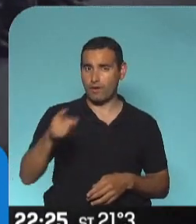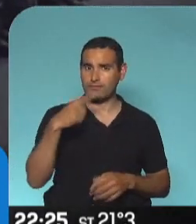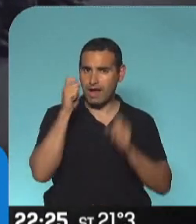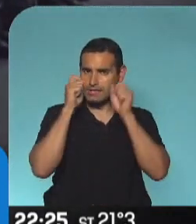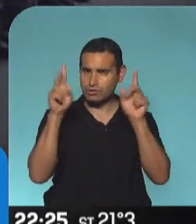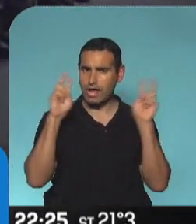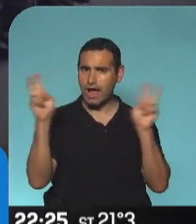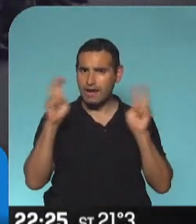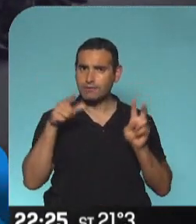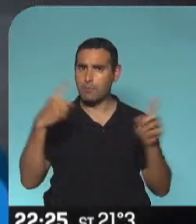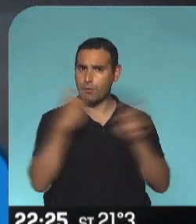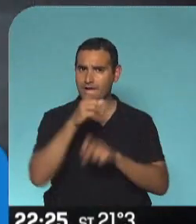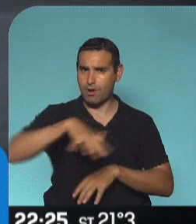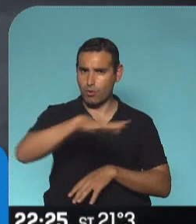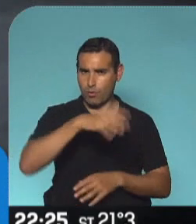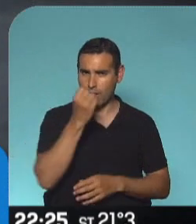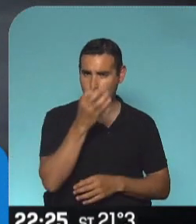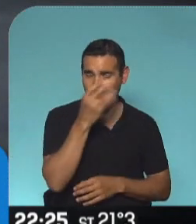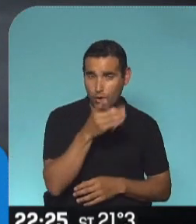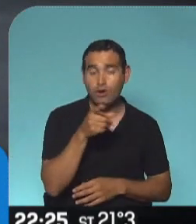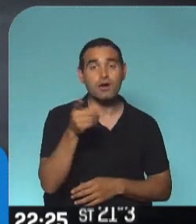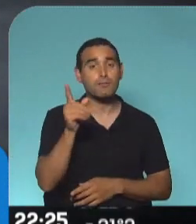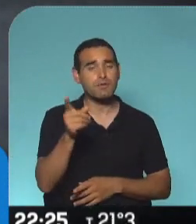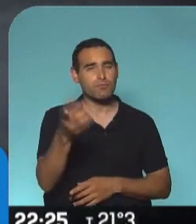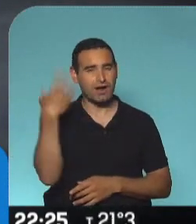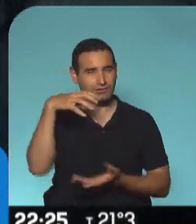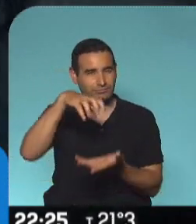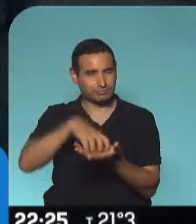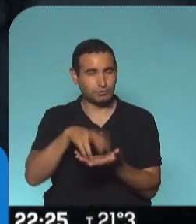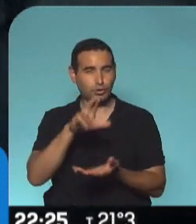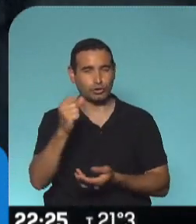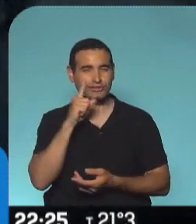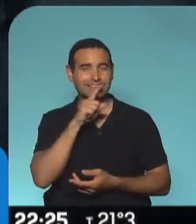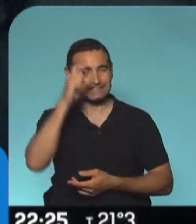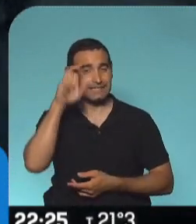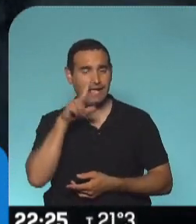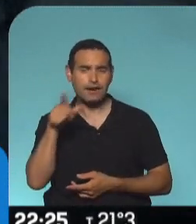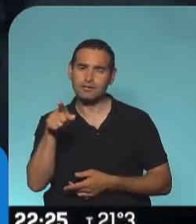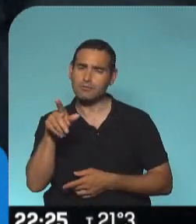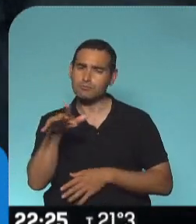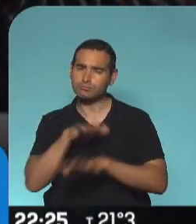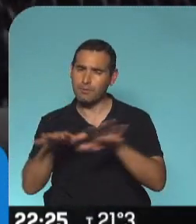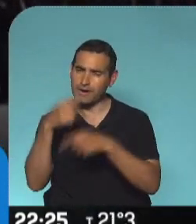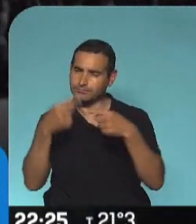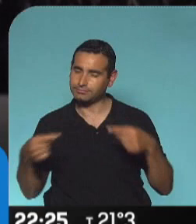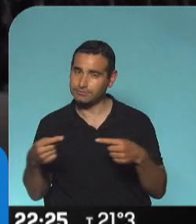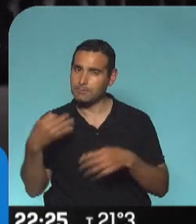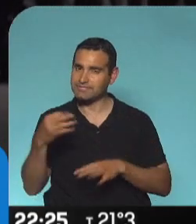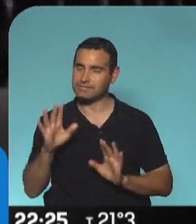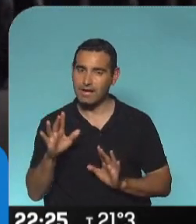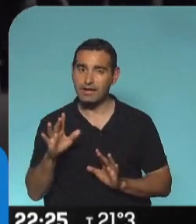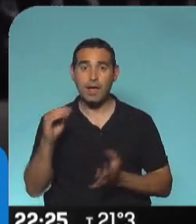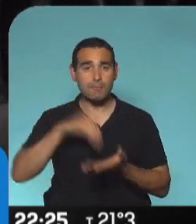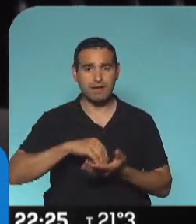ante la crisis en el enclave, a tal punto que, como reveló la agencia Reuters, está tomando medidas extraordinarias. Además de